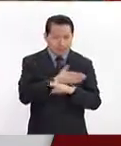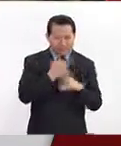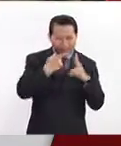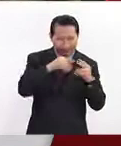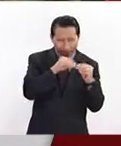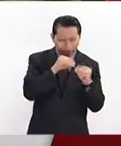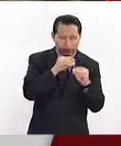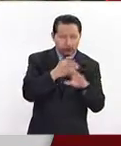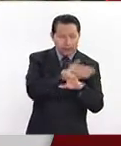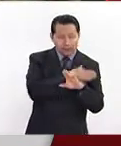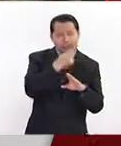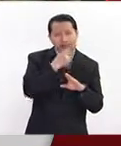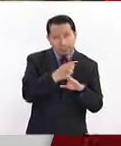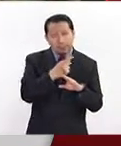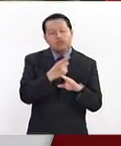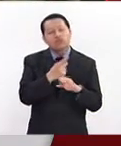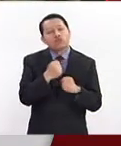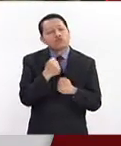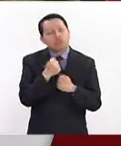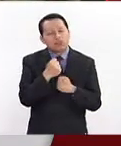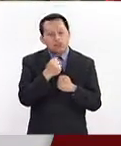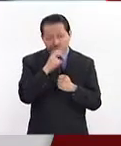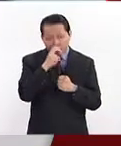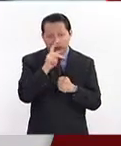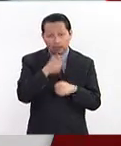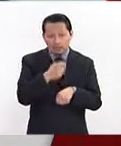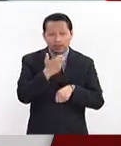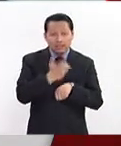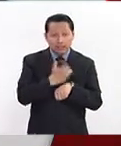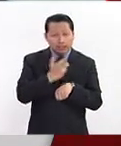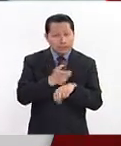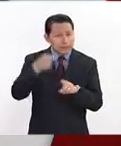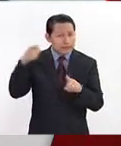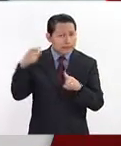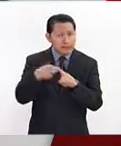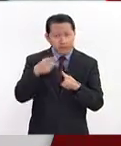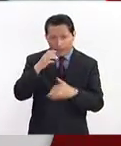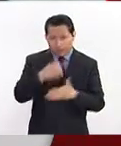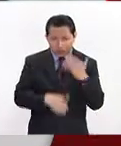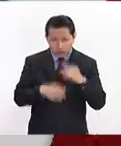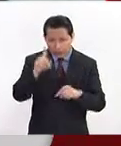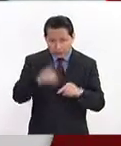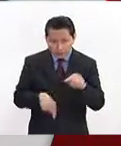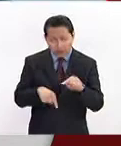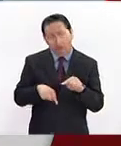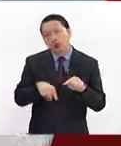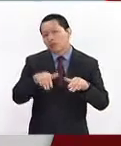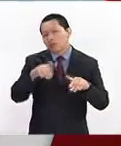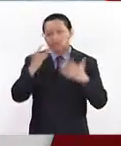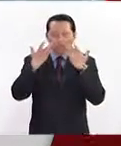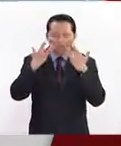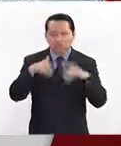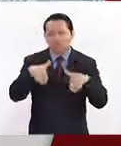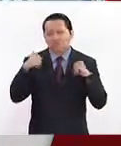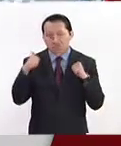ser una línea roja para ellos, es decir, que si Estados Unidos insistía en quitar ese capítulo, ellos se levantaban de la